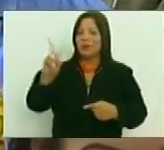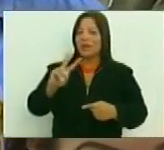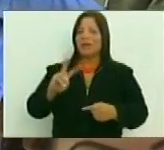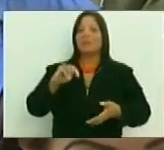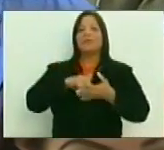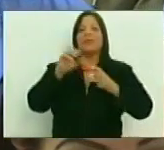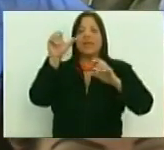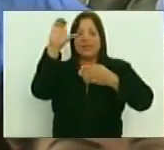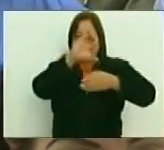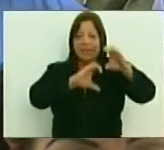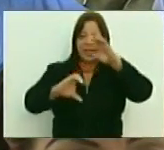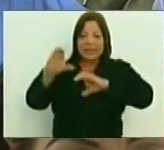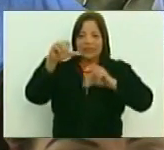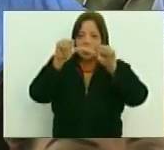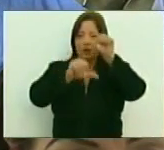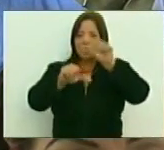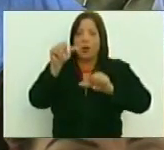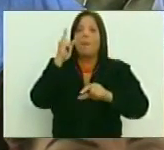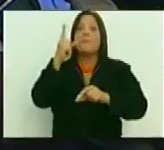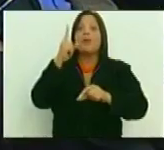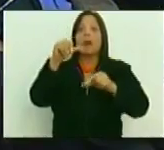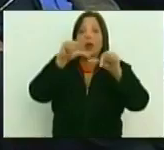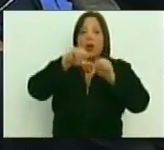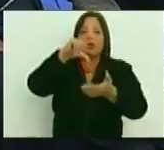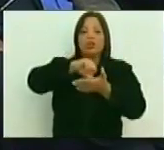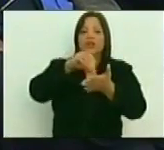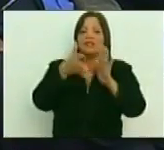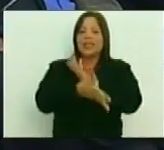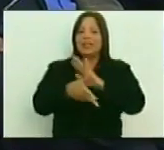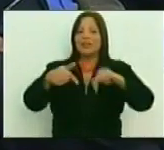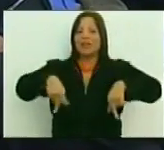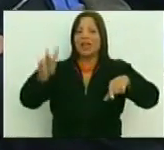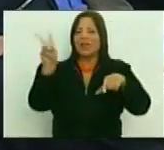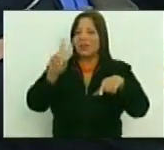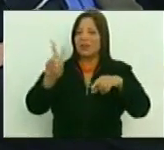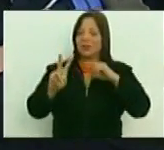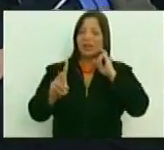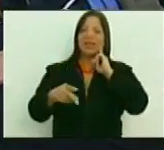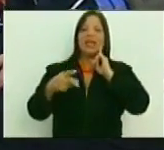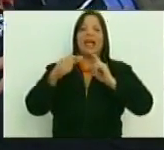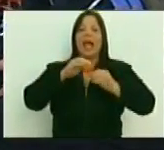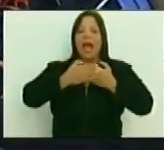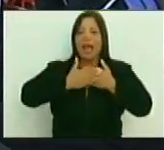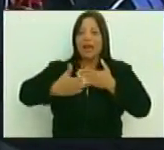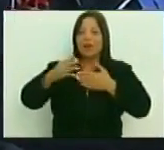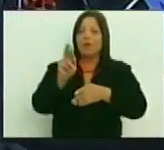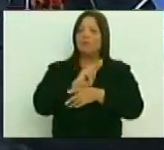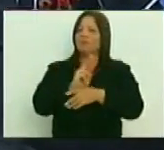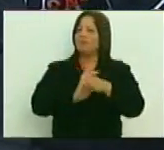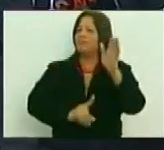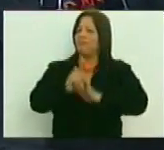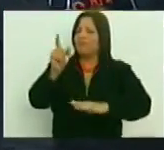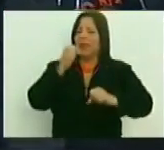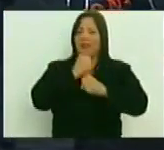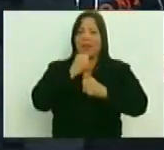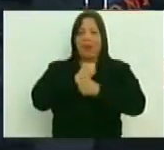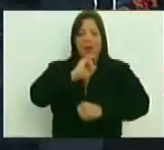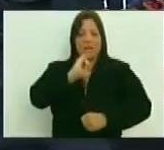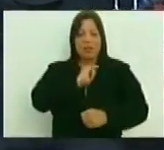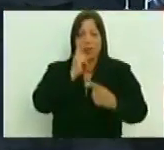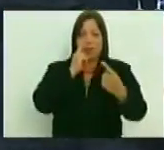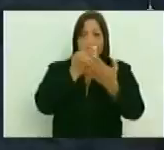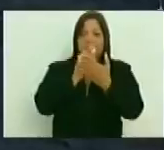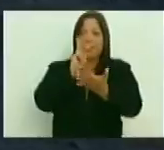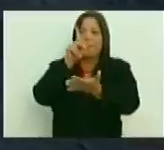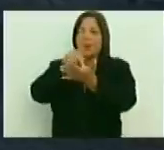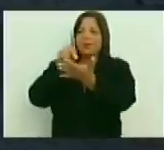de censos, a través de ese primer censo del patrimonio cultural venezolano, y así arrancó la gran tarea de identificar con la